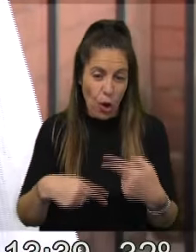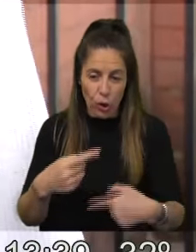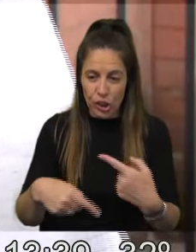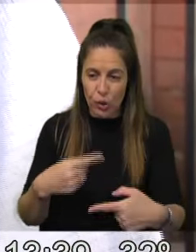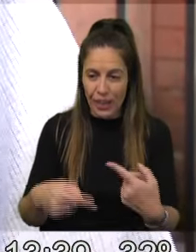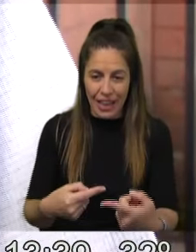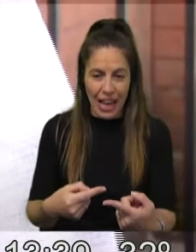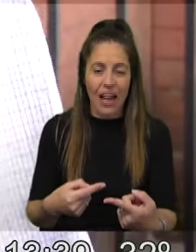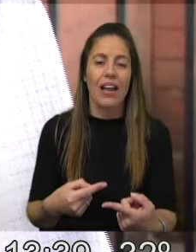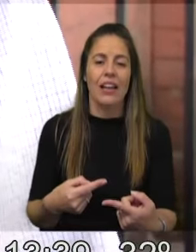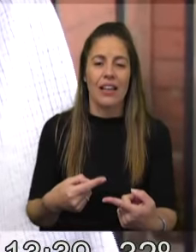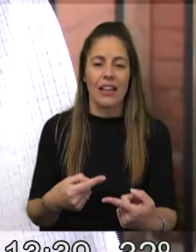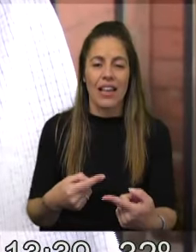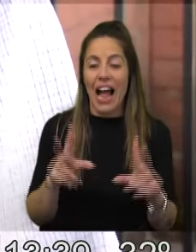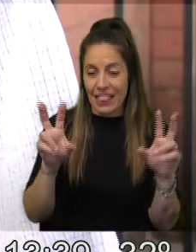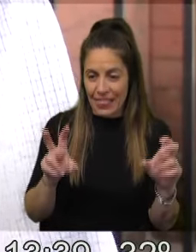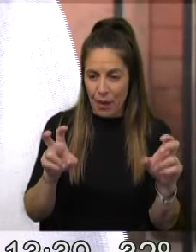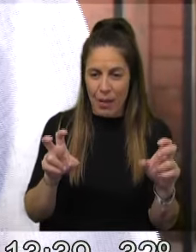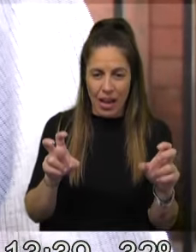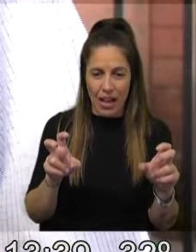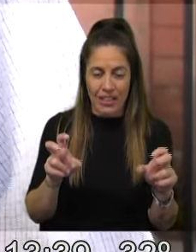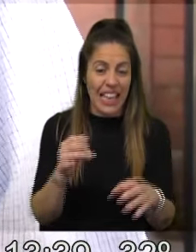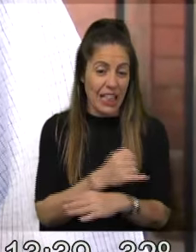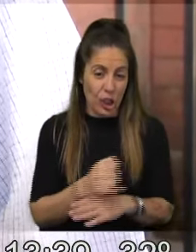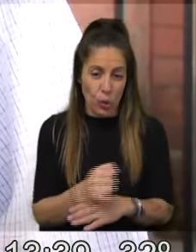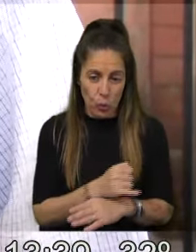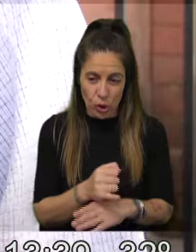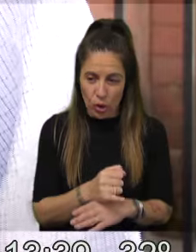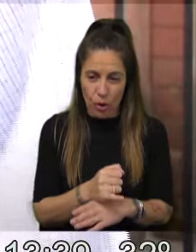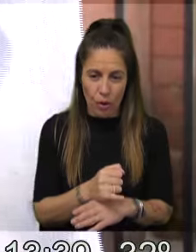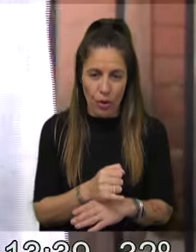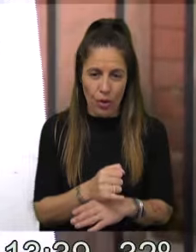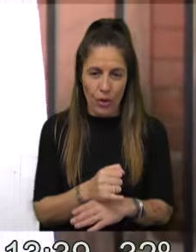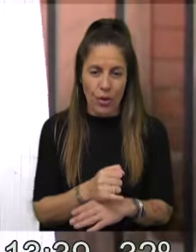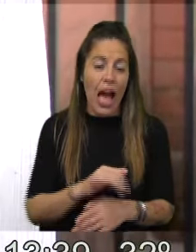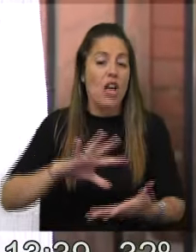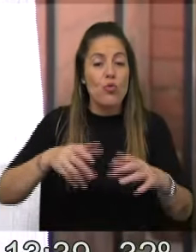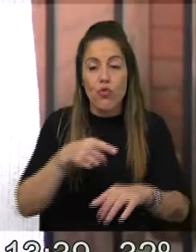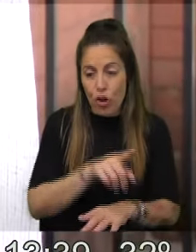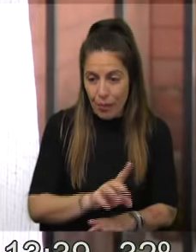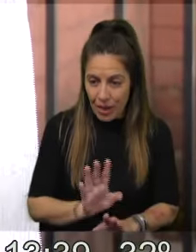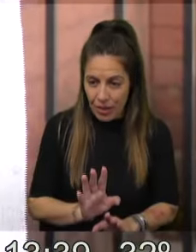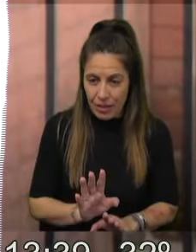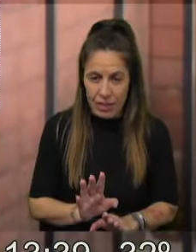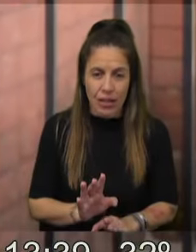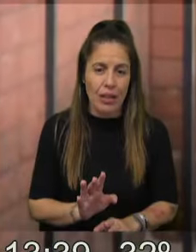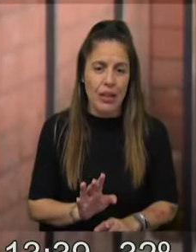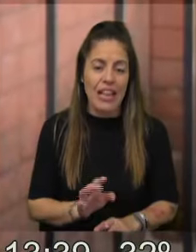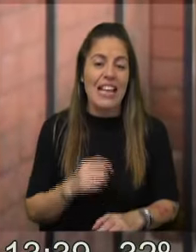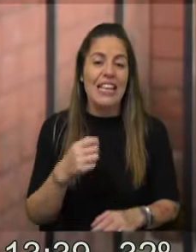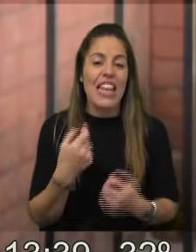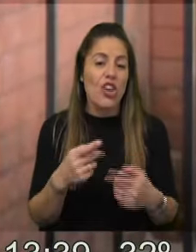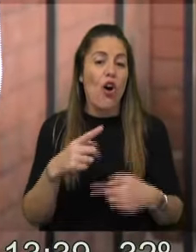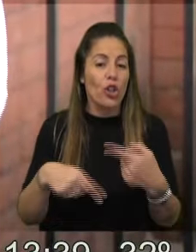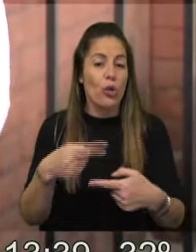continuidad al tema del instituto, a su forma. Le dieron continuidad a